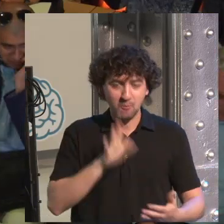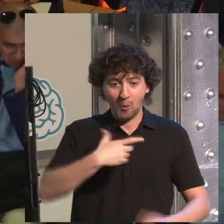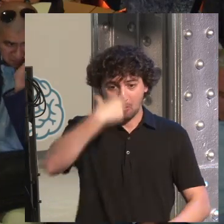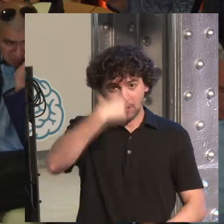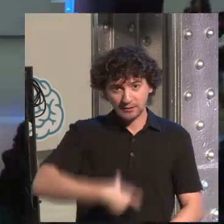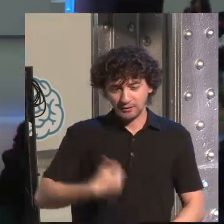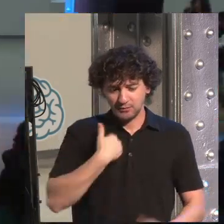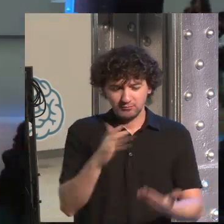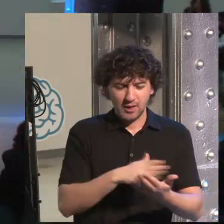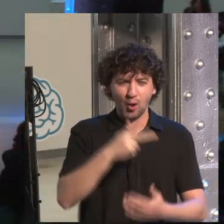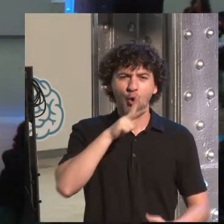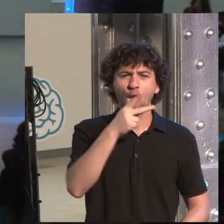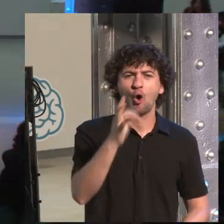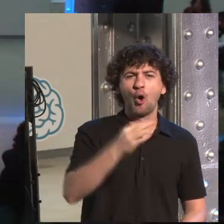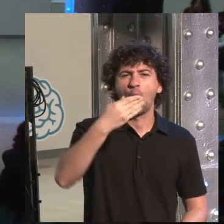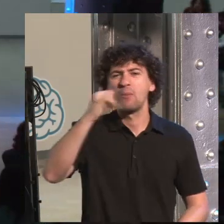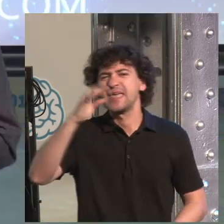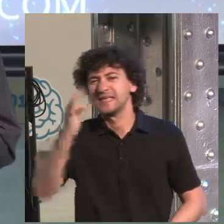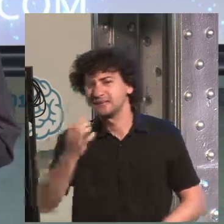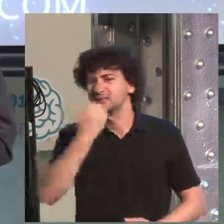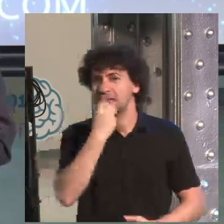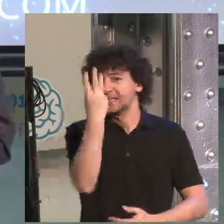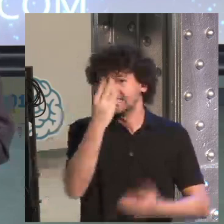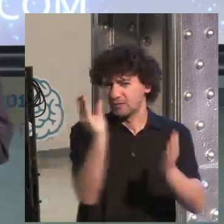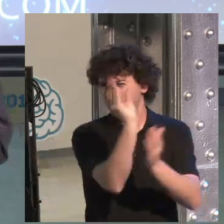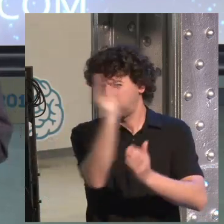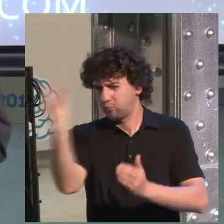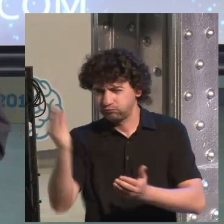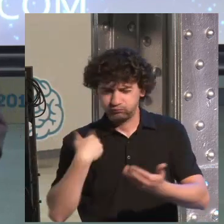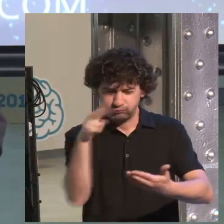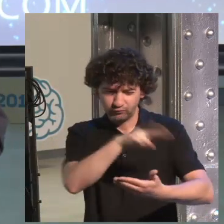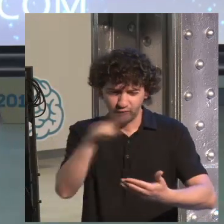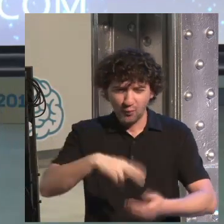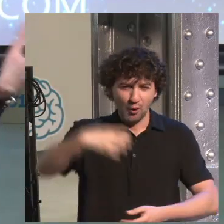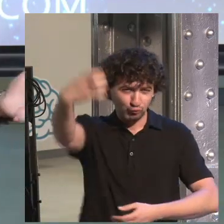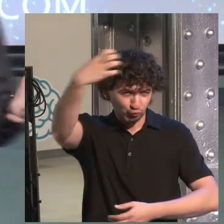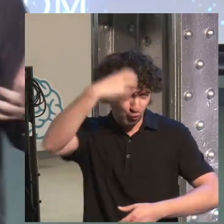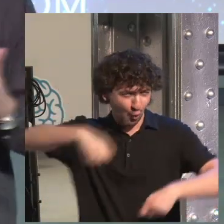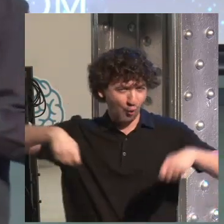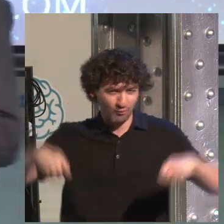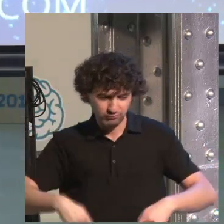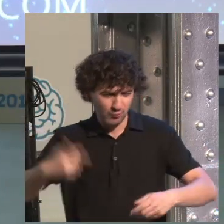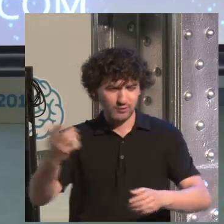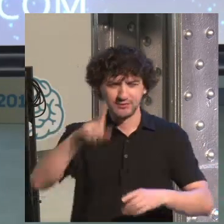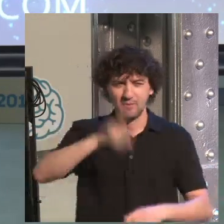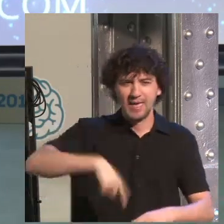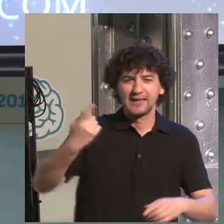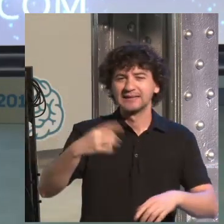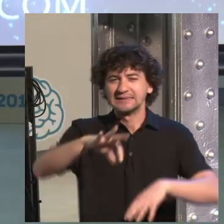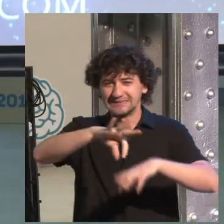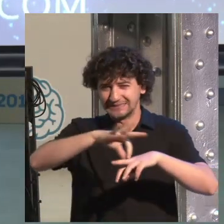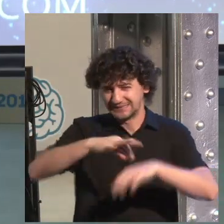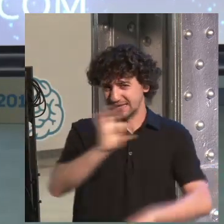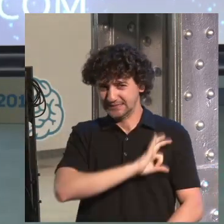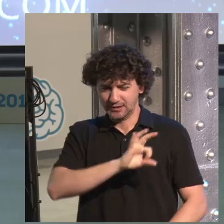se ha leído El Hobbit, El Silmarillion, 3 veces la saga de libros de Juego de Tronos y toda la trilogía del Señor de los Anillos,